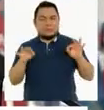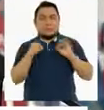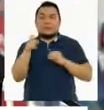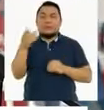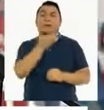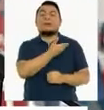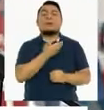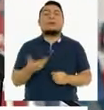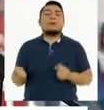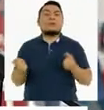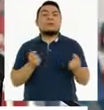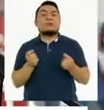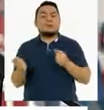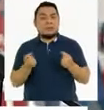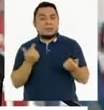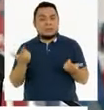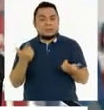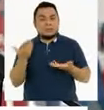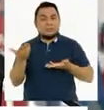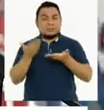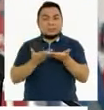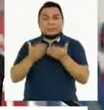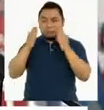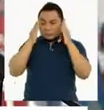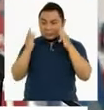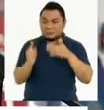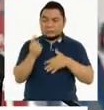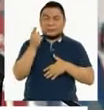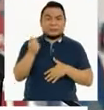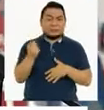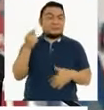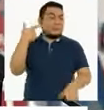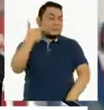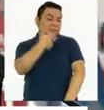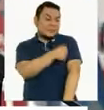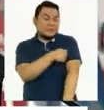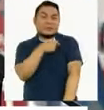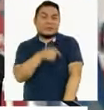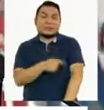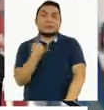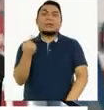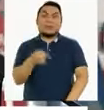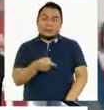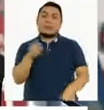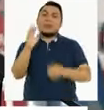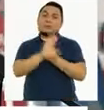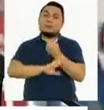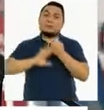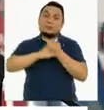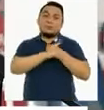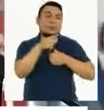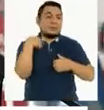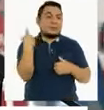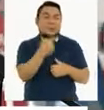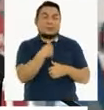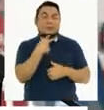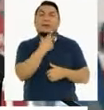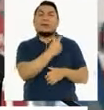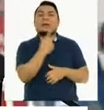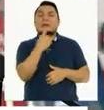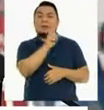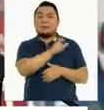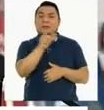gobierno de transición y emergencia enfatiza, que la vacuna no solo los protege a nosotros, a cada